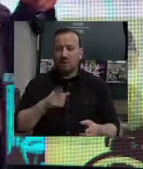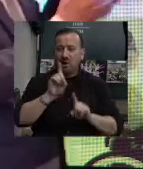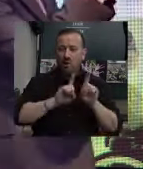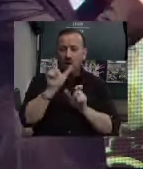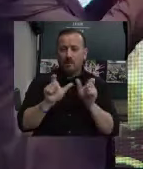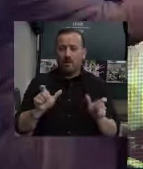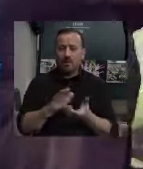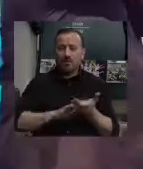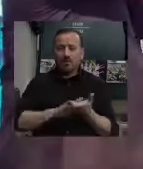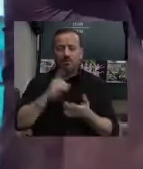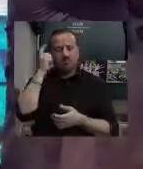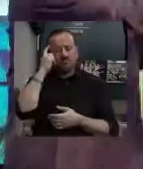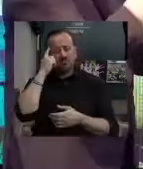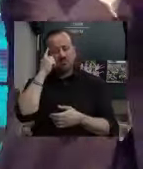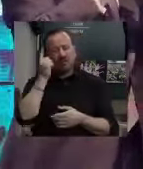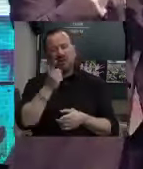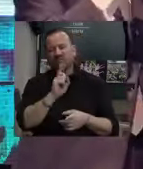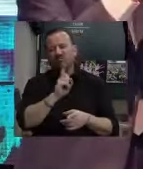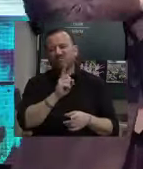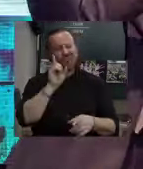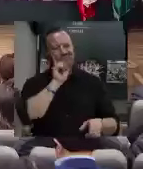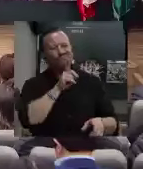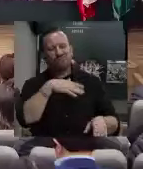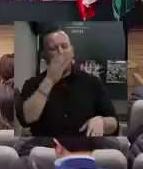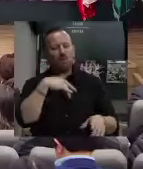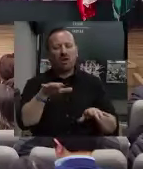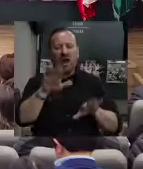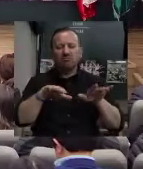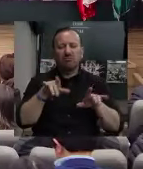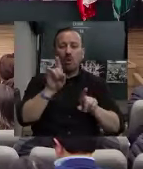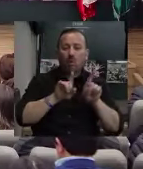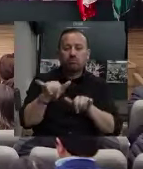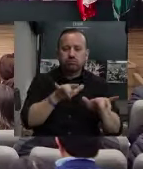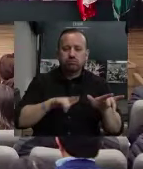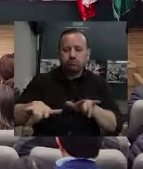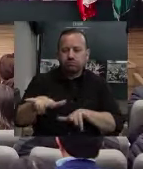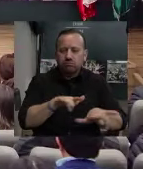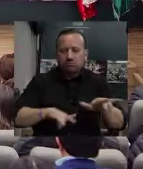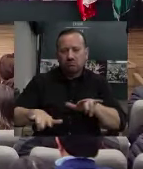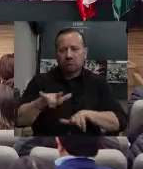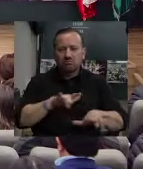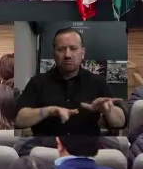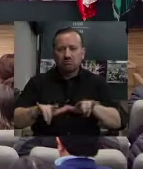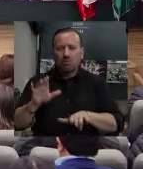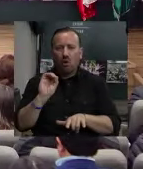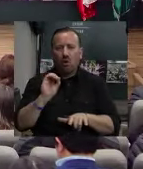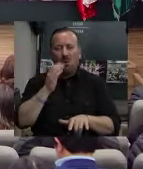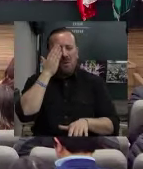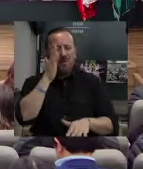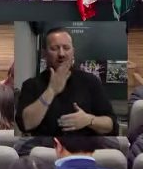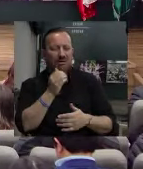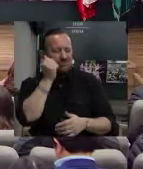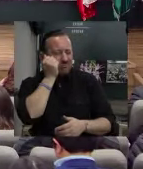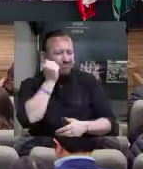personas que dejan de creer en las personas porque alguna vez fueron manipuladas o fueron malqueridas o